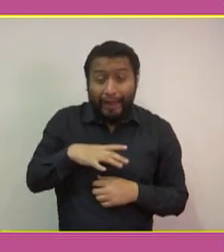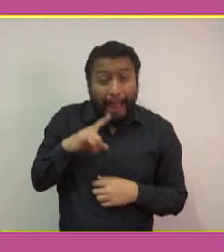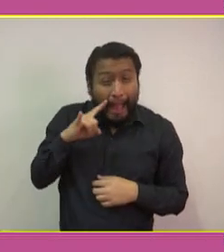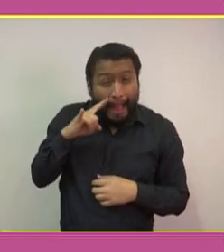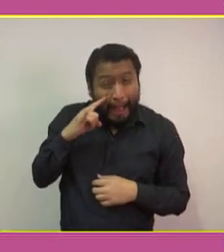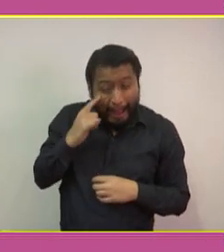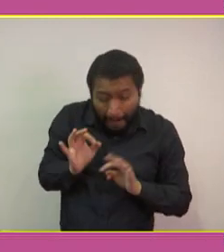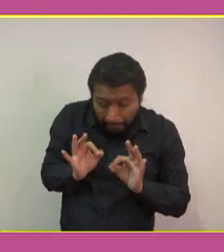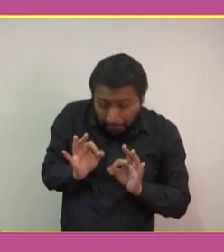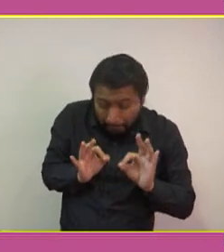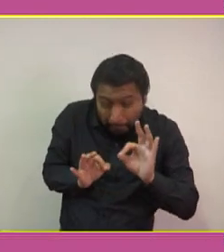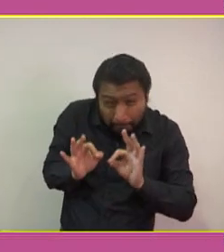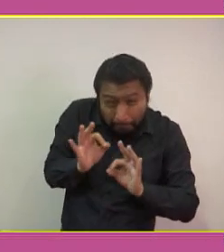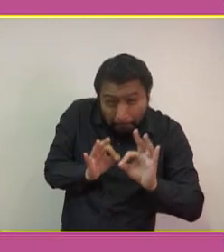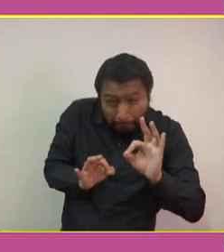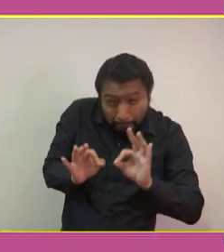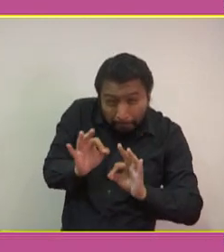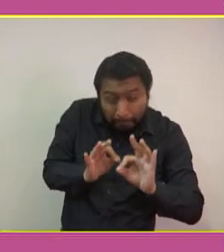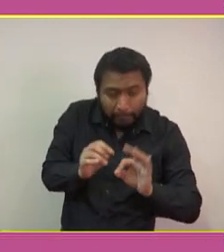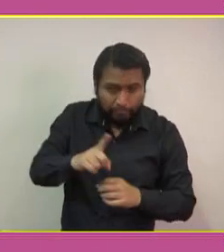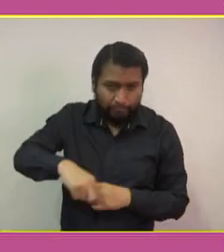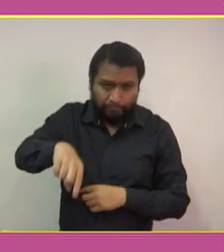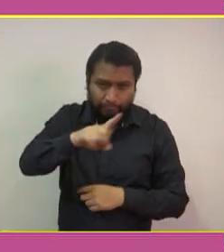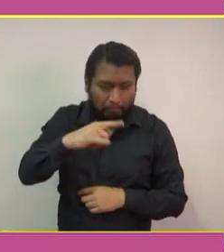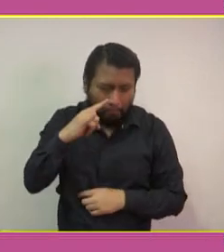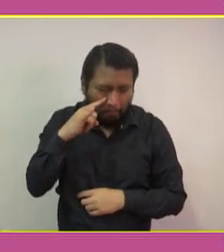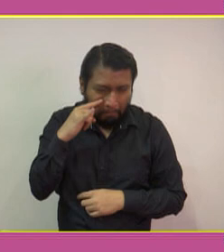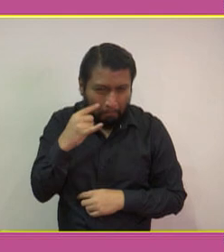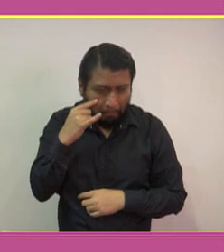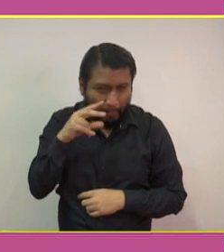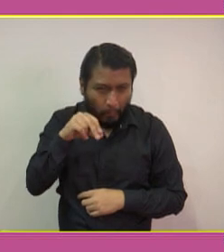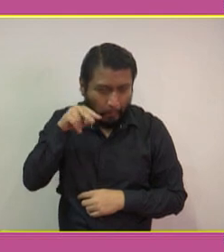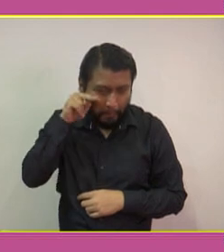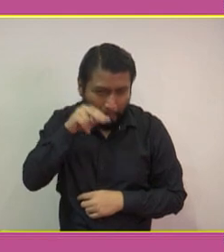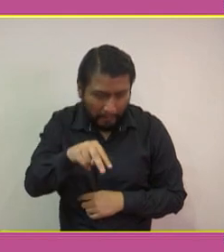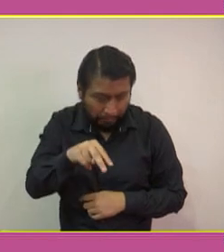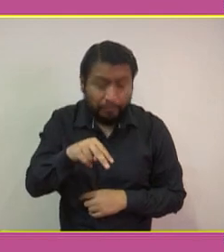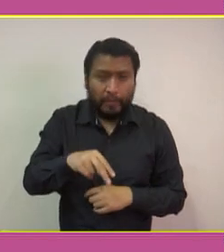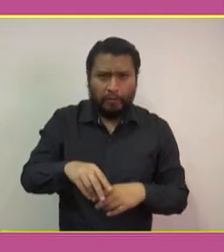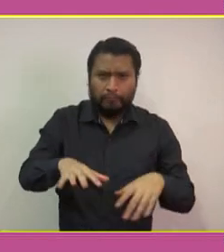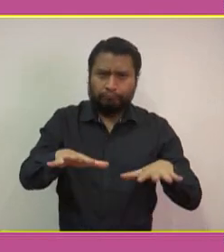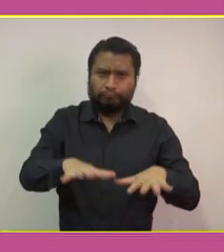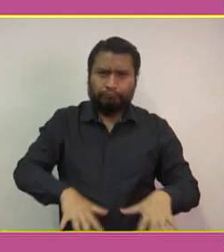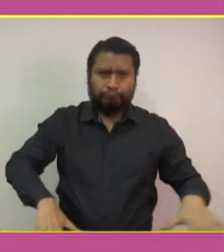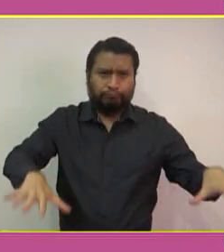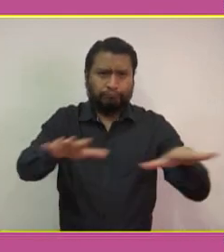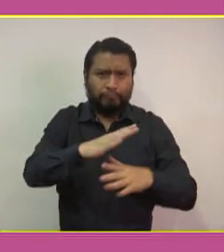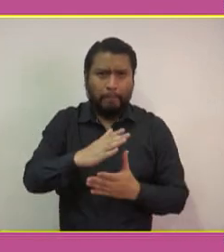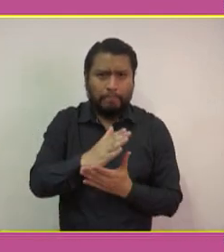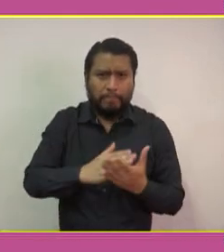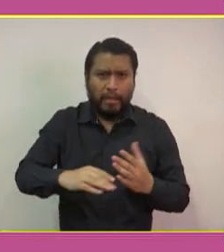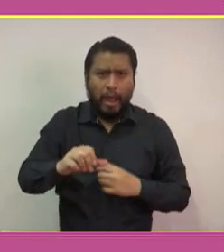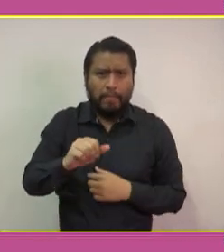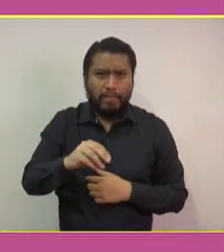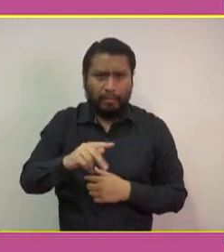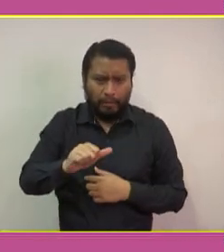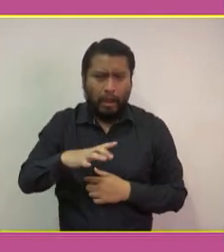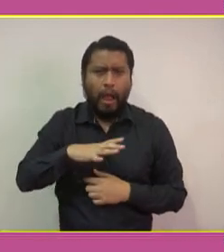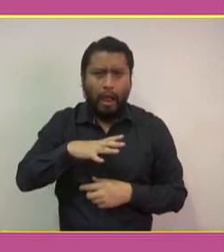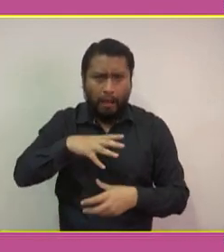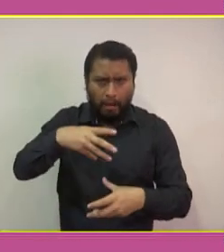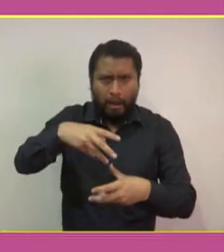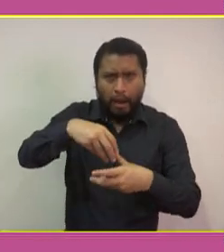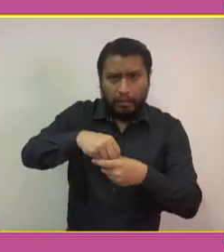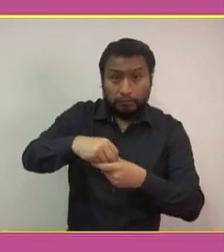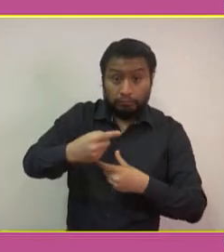viven dentro, bueno, que coexisten dentro de un ecosistema que puede estar dentro